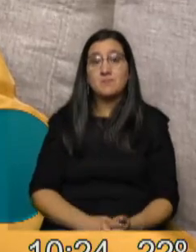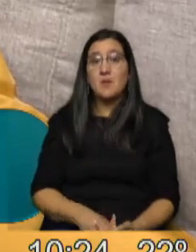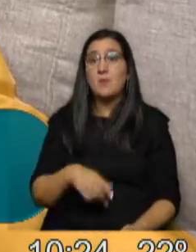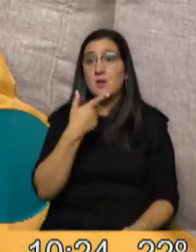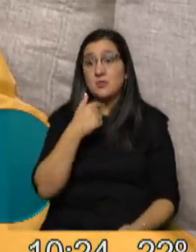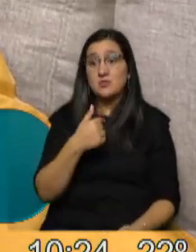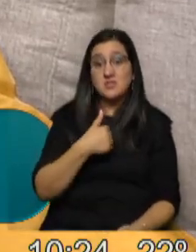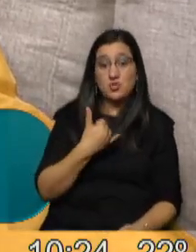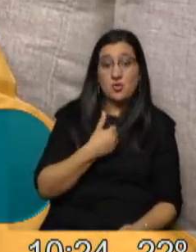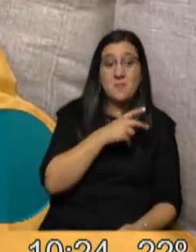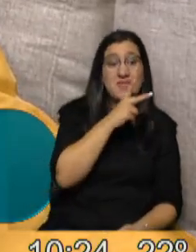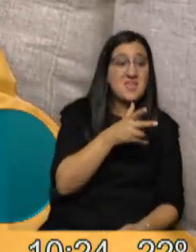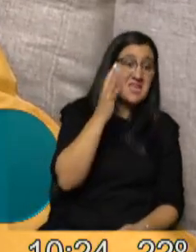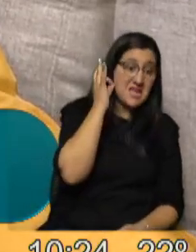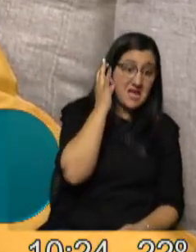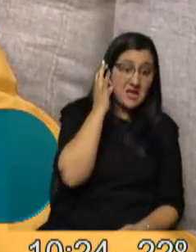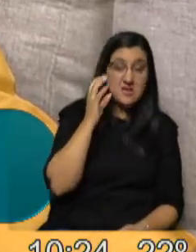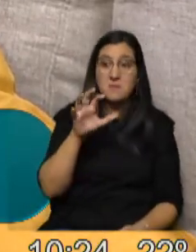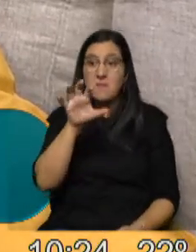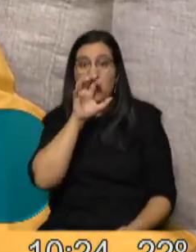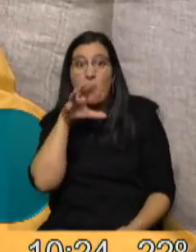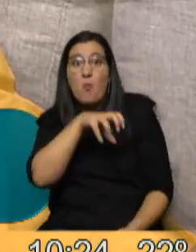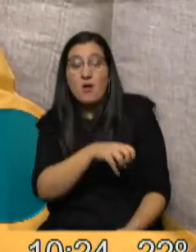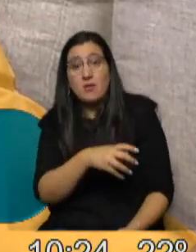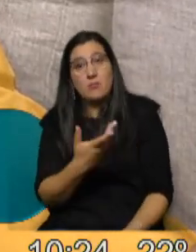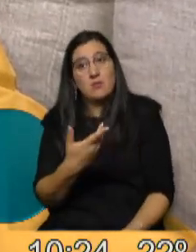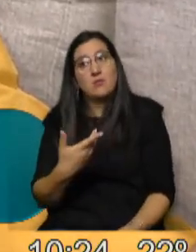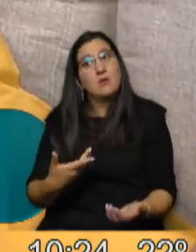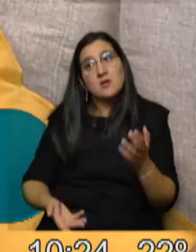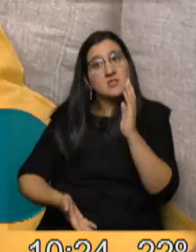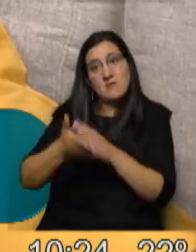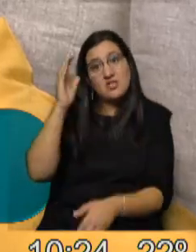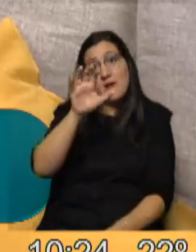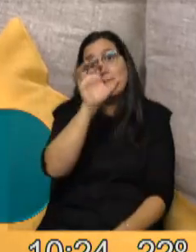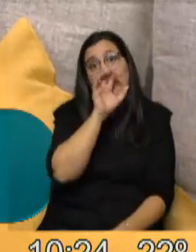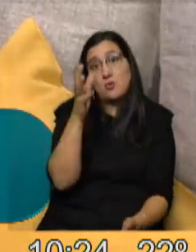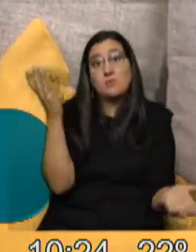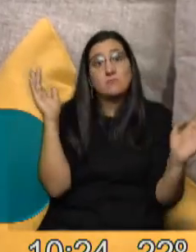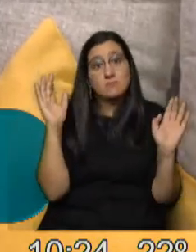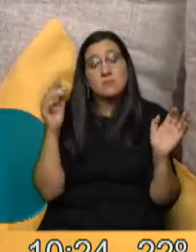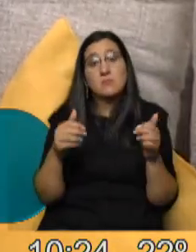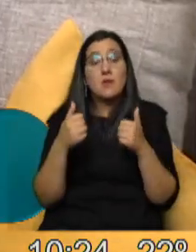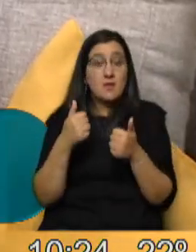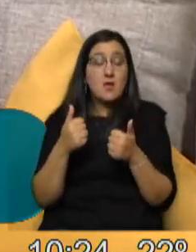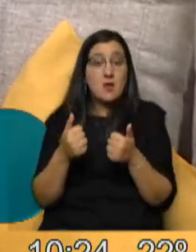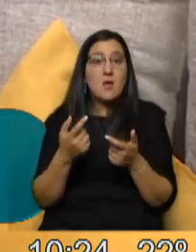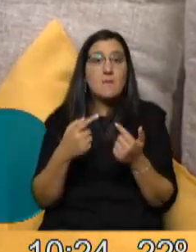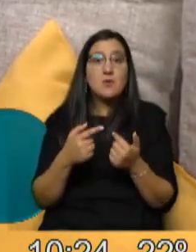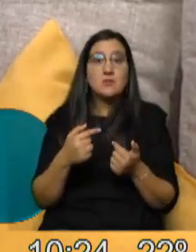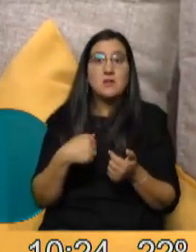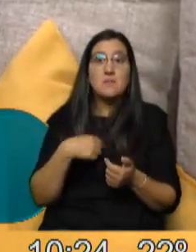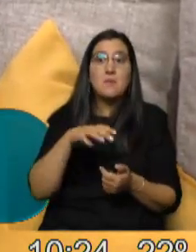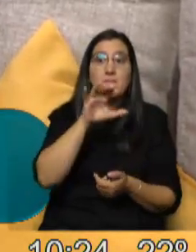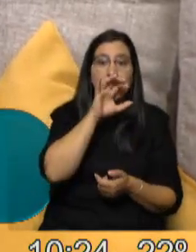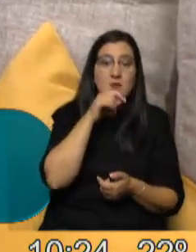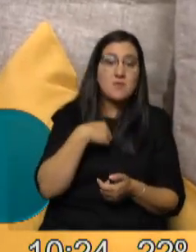perro agresivo, y bueno, le abro la puerta al perro y salí de acá. Eso suele suceder. Sí, está bien. En realidad el problema es que si es mi perra o mi hijo y